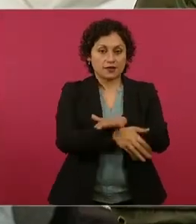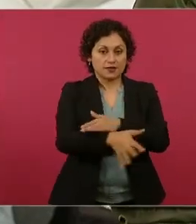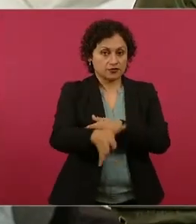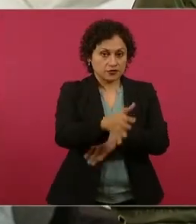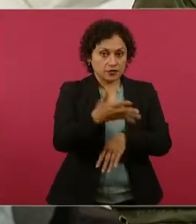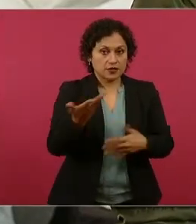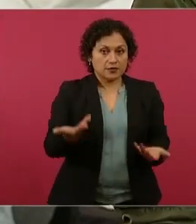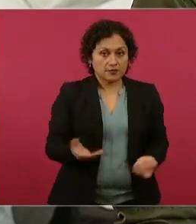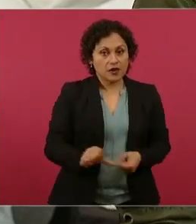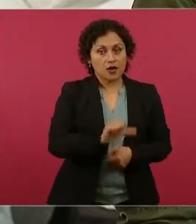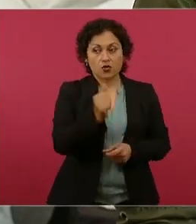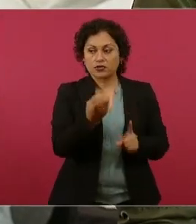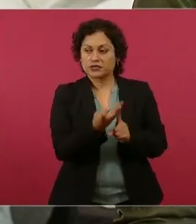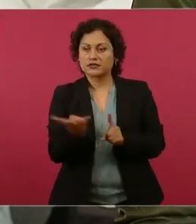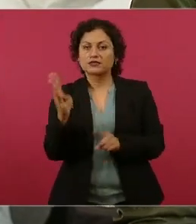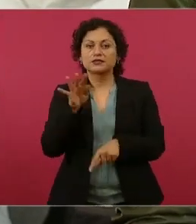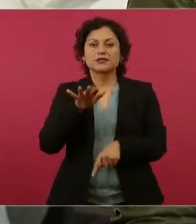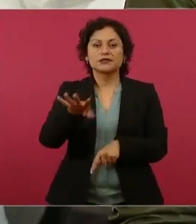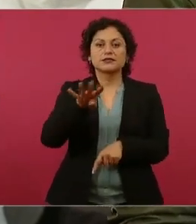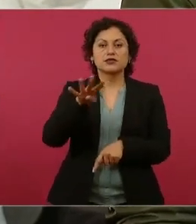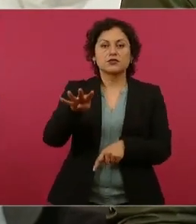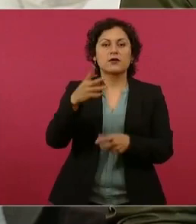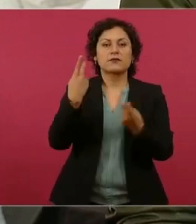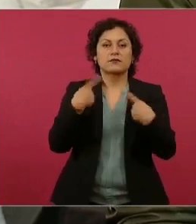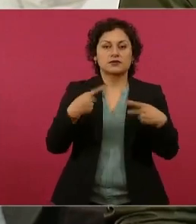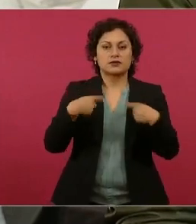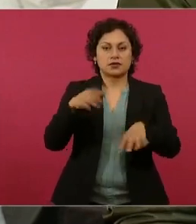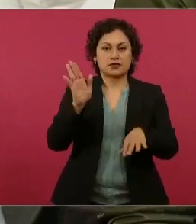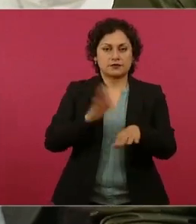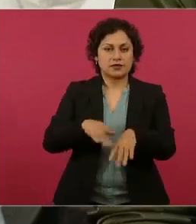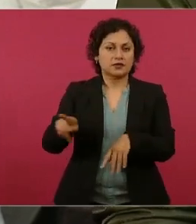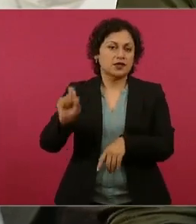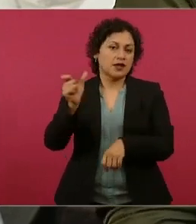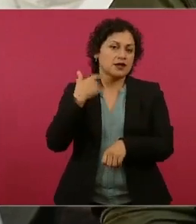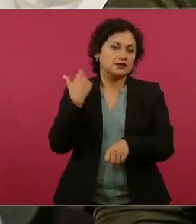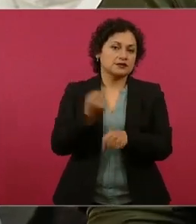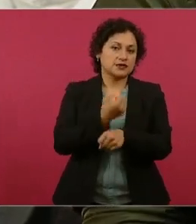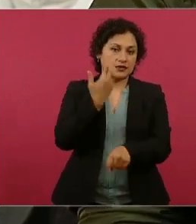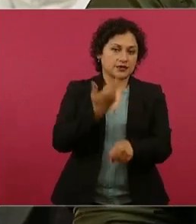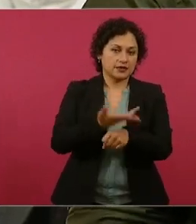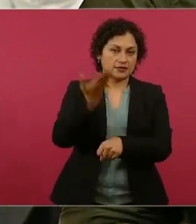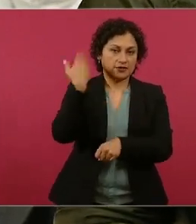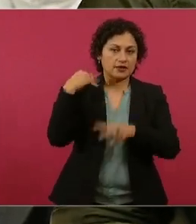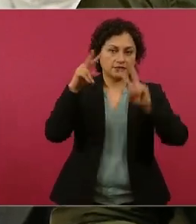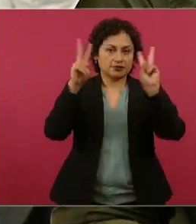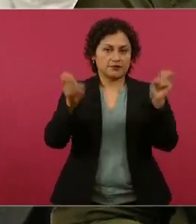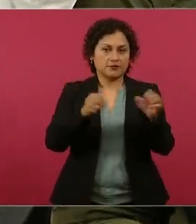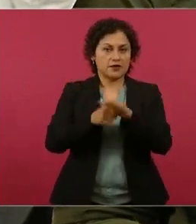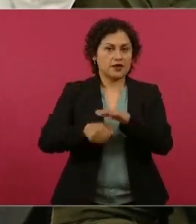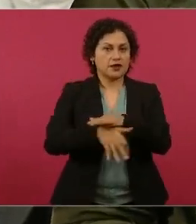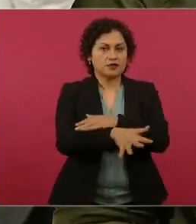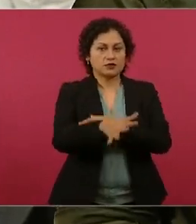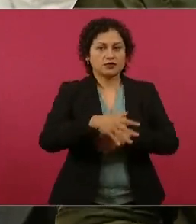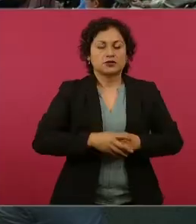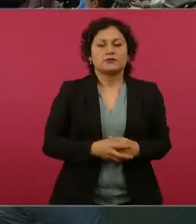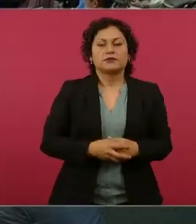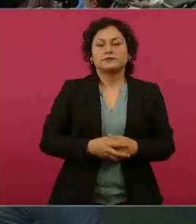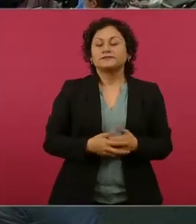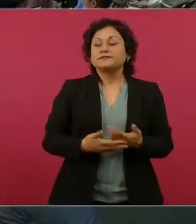entre ellas el que era el secretario de Seguridad de Ayotzinapa. Miren, es muy